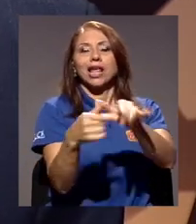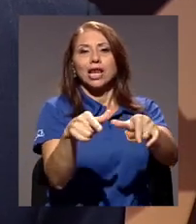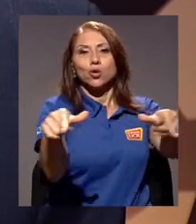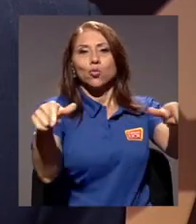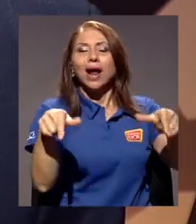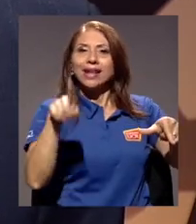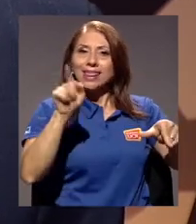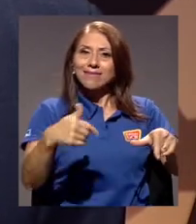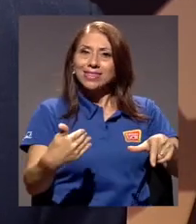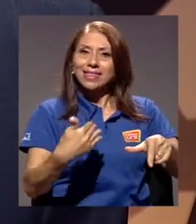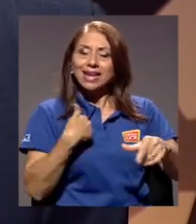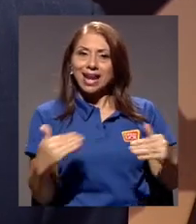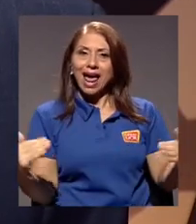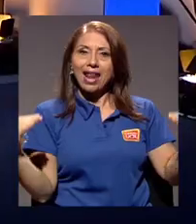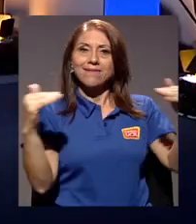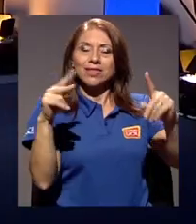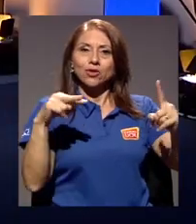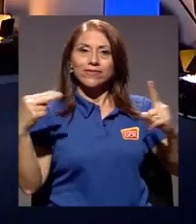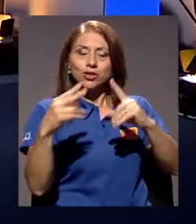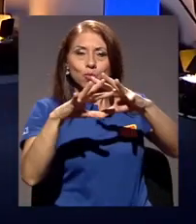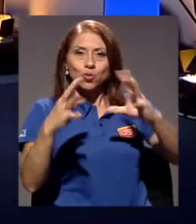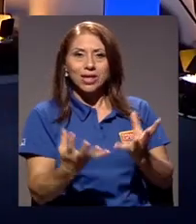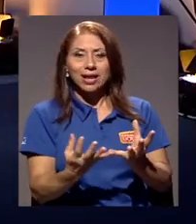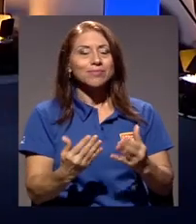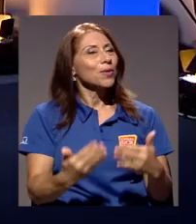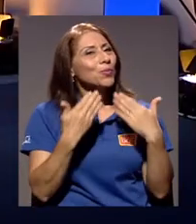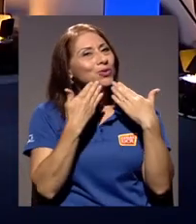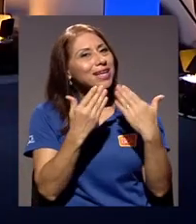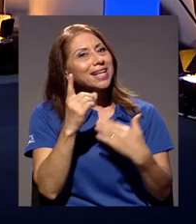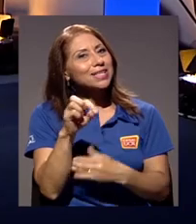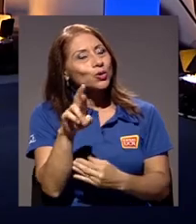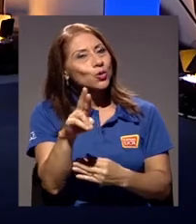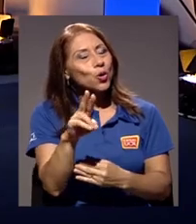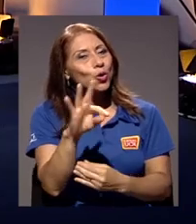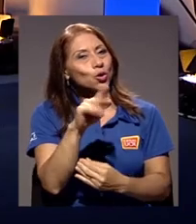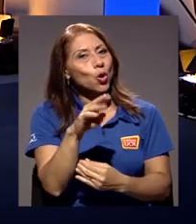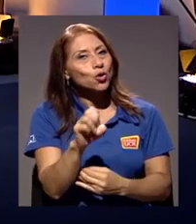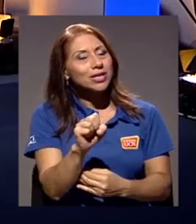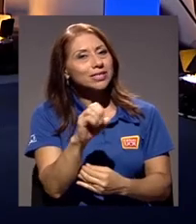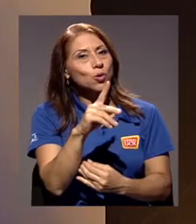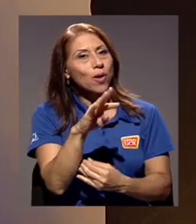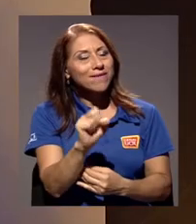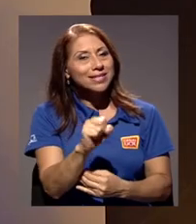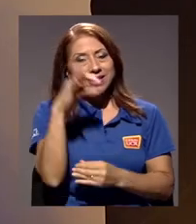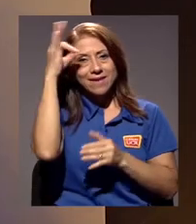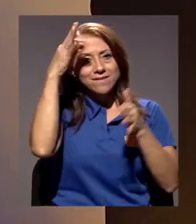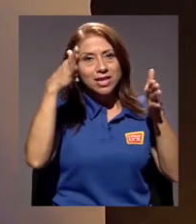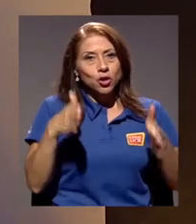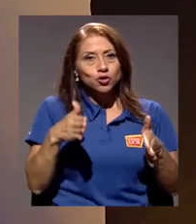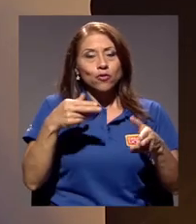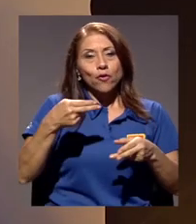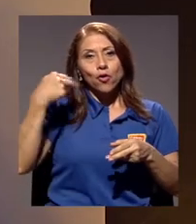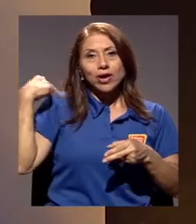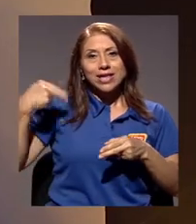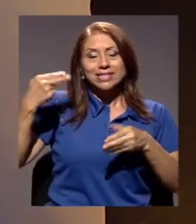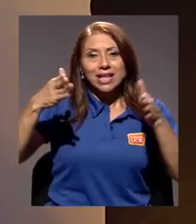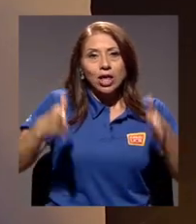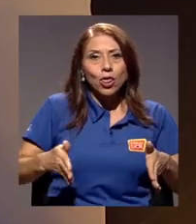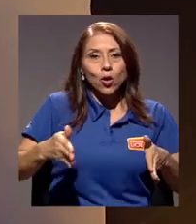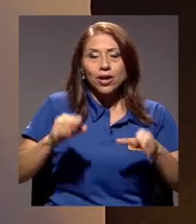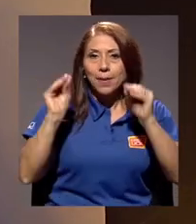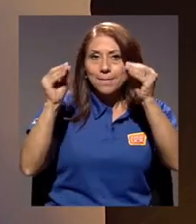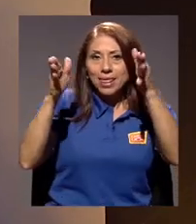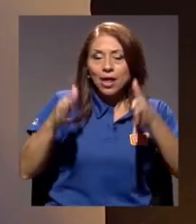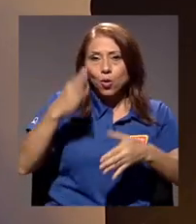una visión mundial muchas gracias doctor torres cuevas filósofo historiador y pedagogo cubano